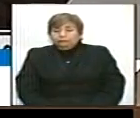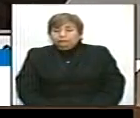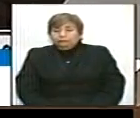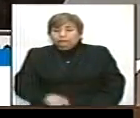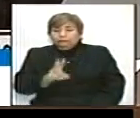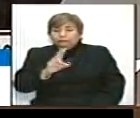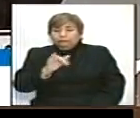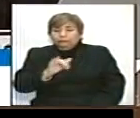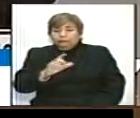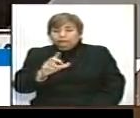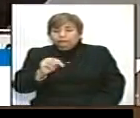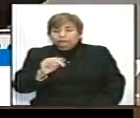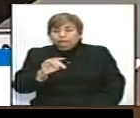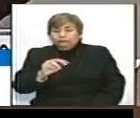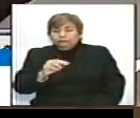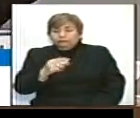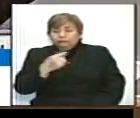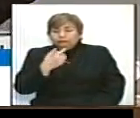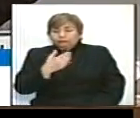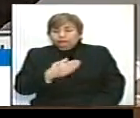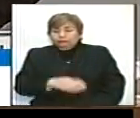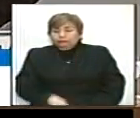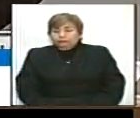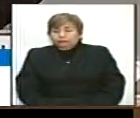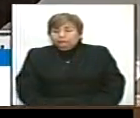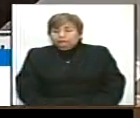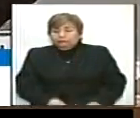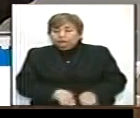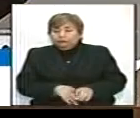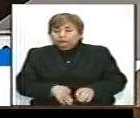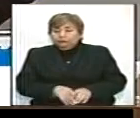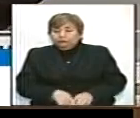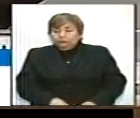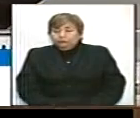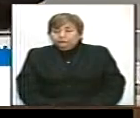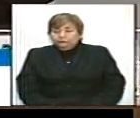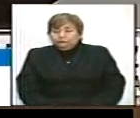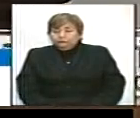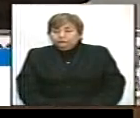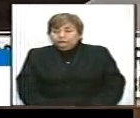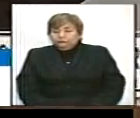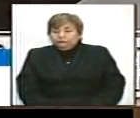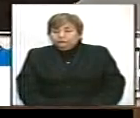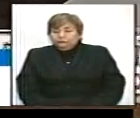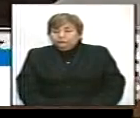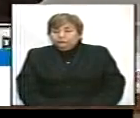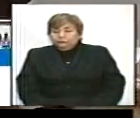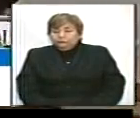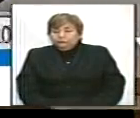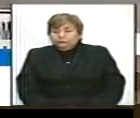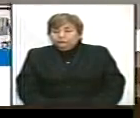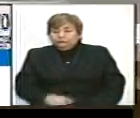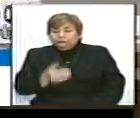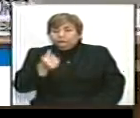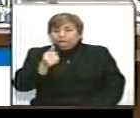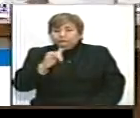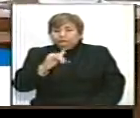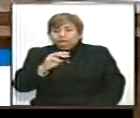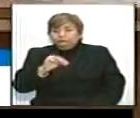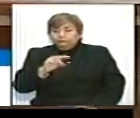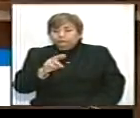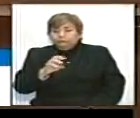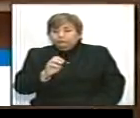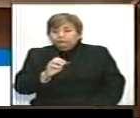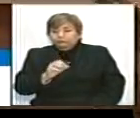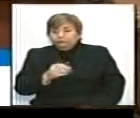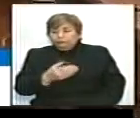Villanueva, el funcionario del ministerio, y asimismo al gerente de infraestructura municipal provincial de Aymaraes.